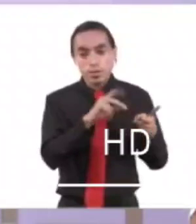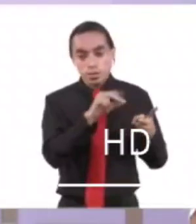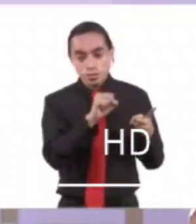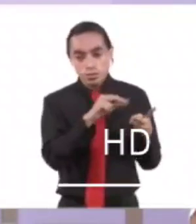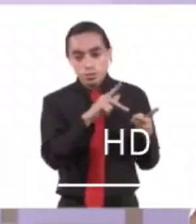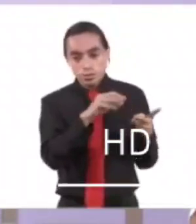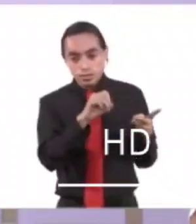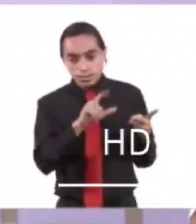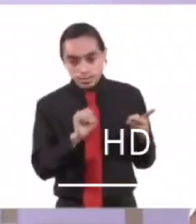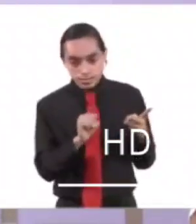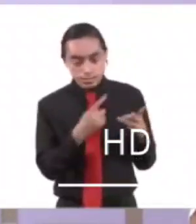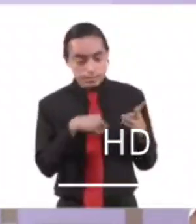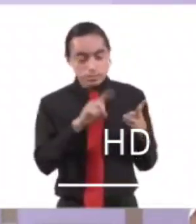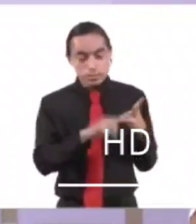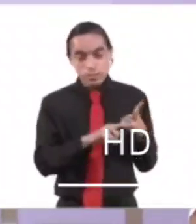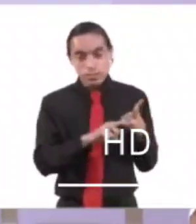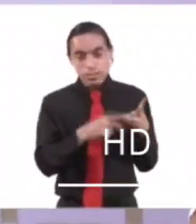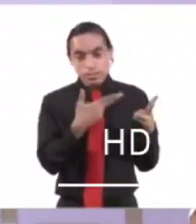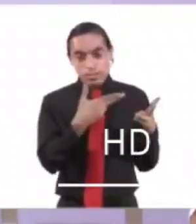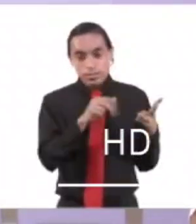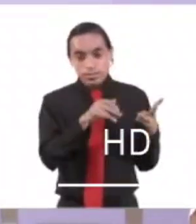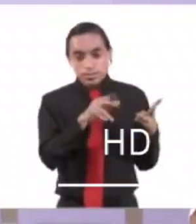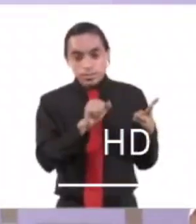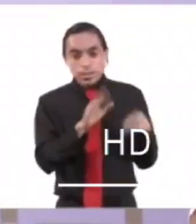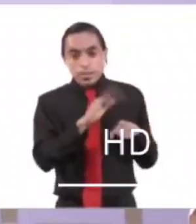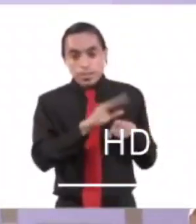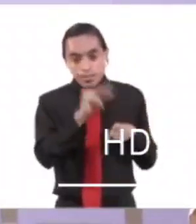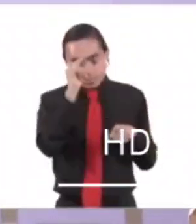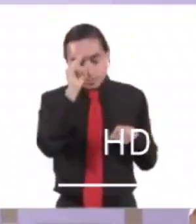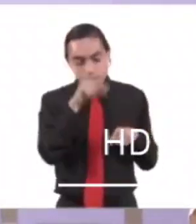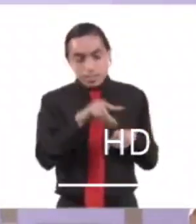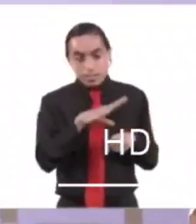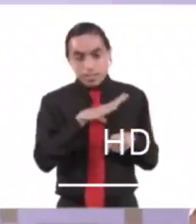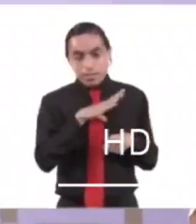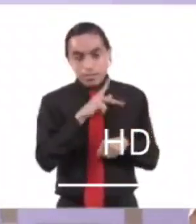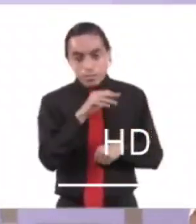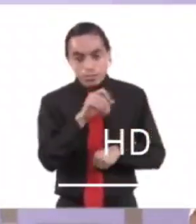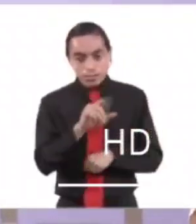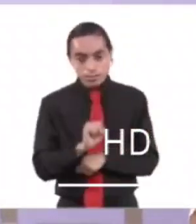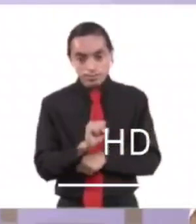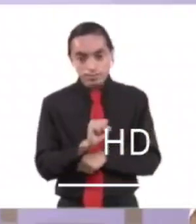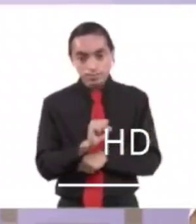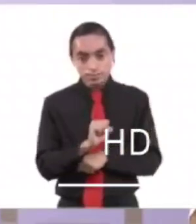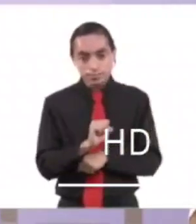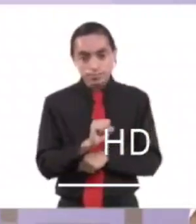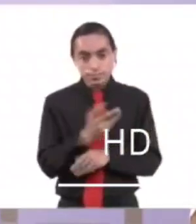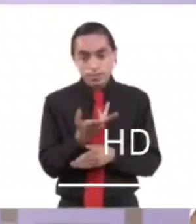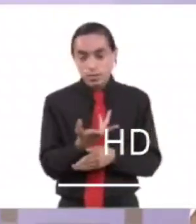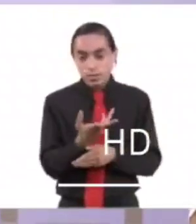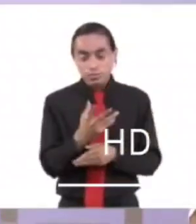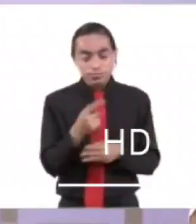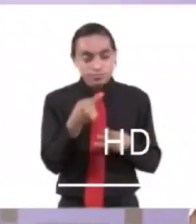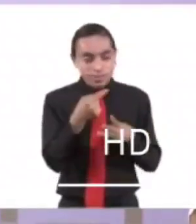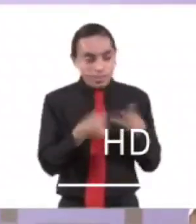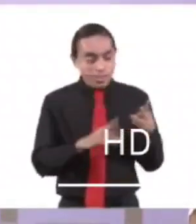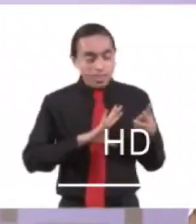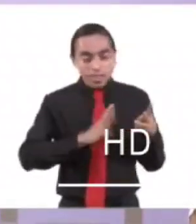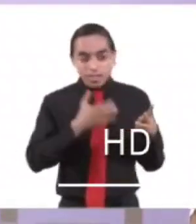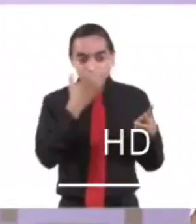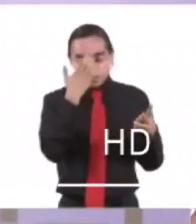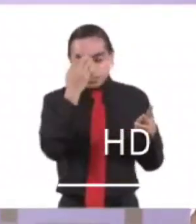coloso de Portales o el habitante más ilustre de Portales. Ya no hay manera de disociar uno